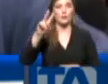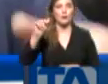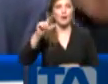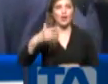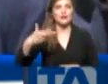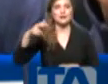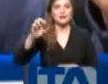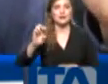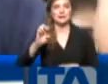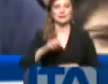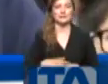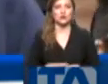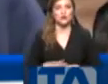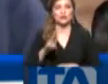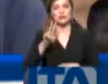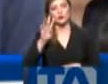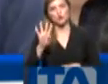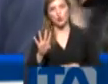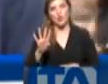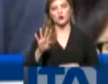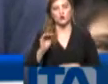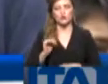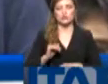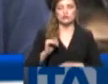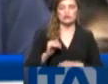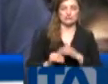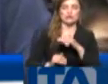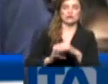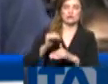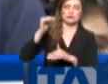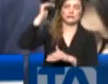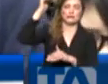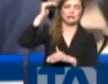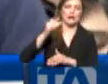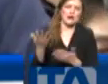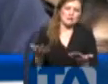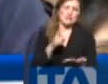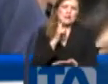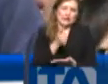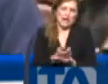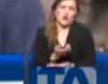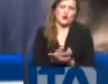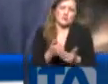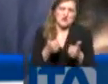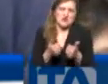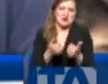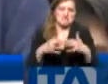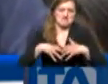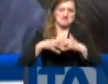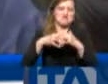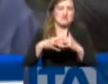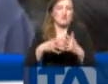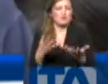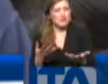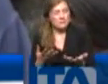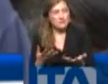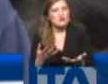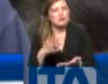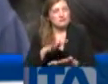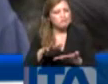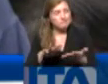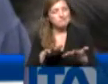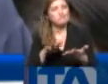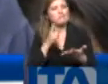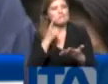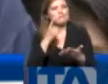mirador, suben tres o cuatro pisos. Uno entiende que la construcción dinamiza la economía, pero también hay que combinar